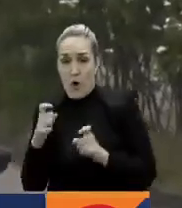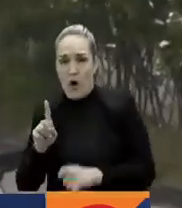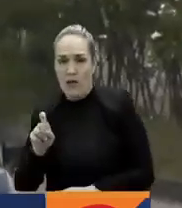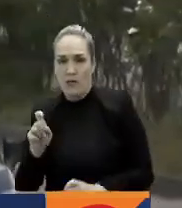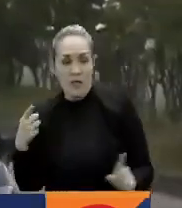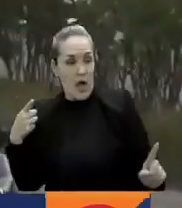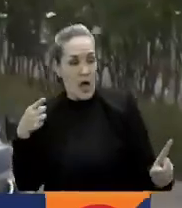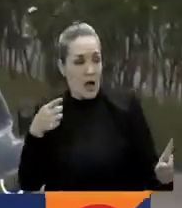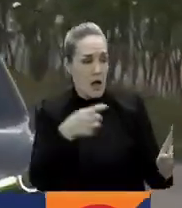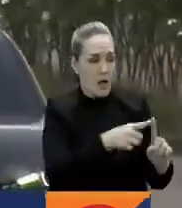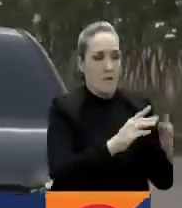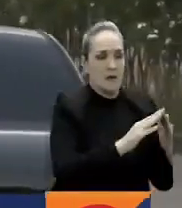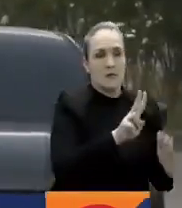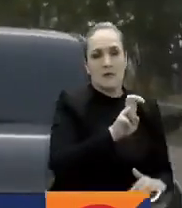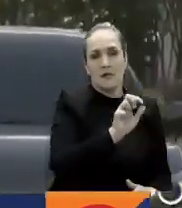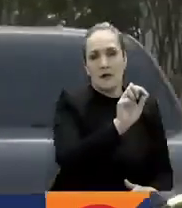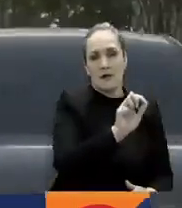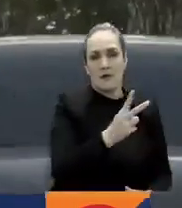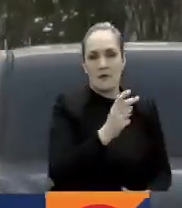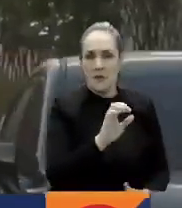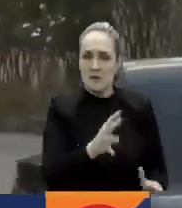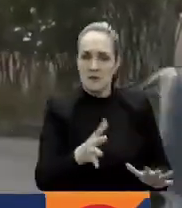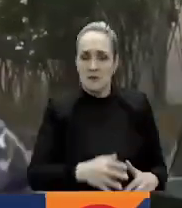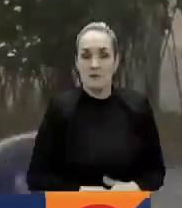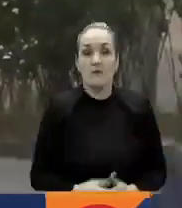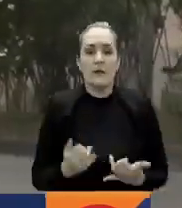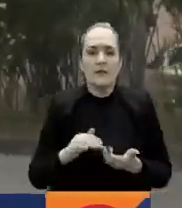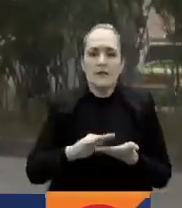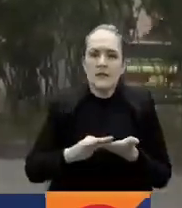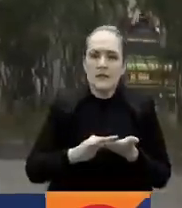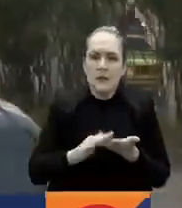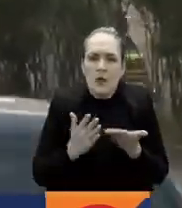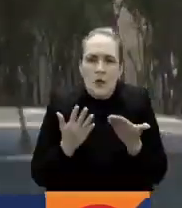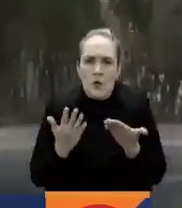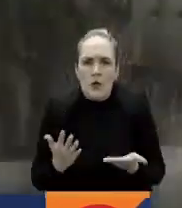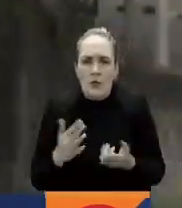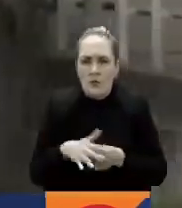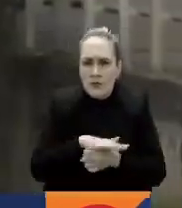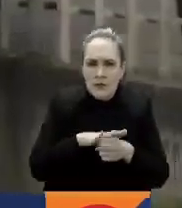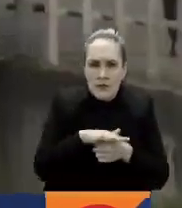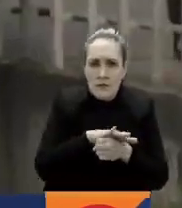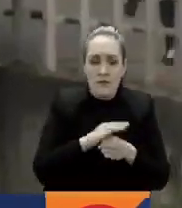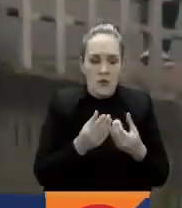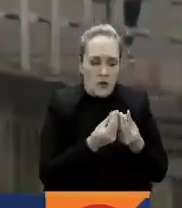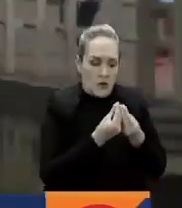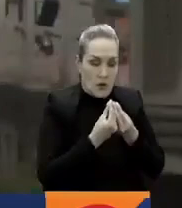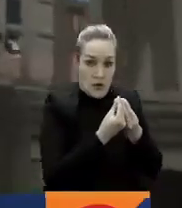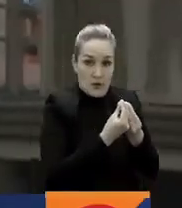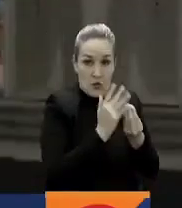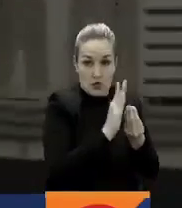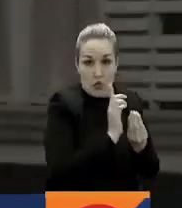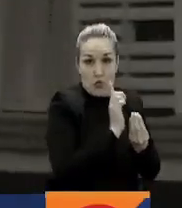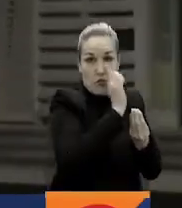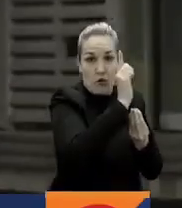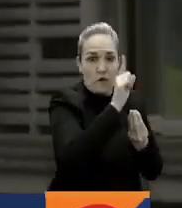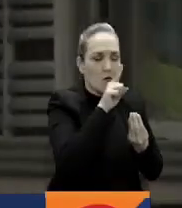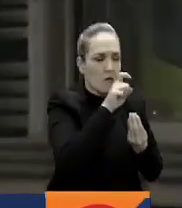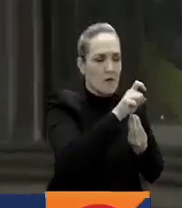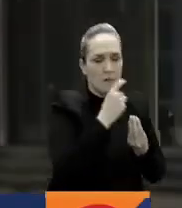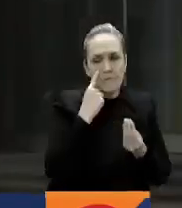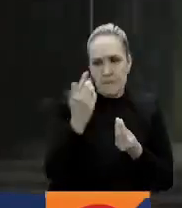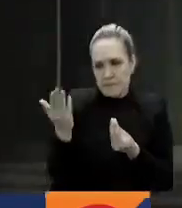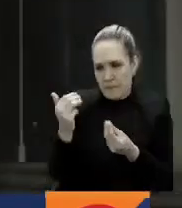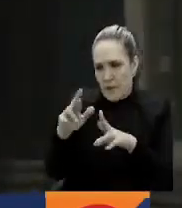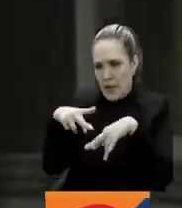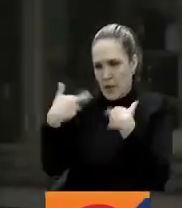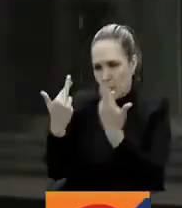Para analizar y solucionar la situación de Metrolínea, el Consejo de Bucaramanga convocó a una reunión con Metrolínea con los